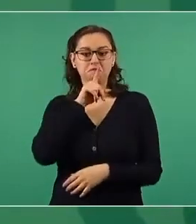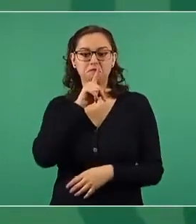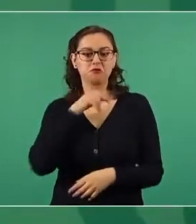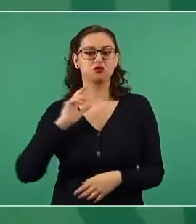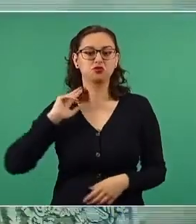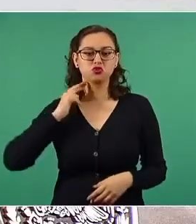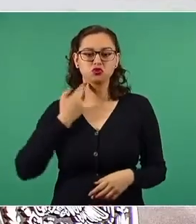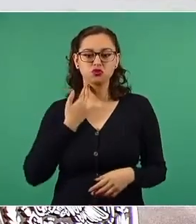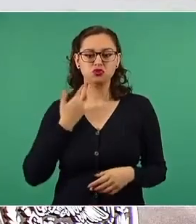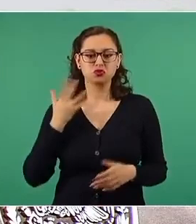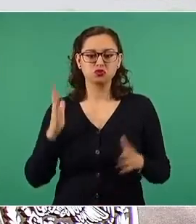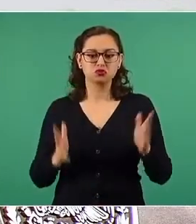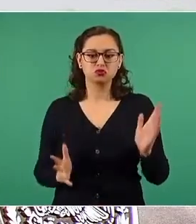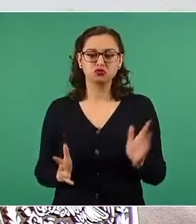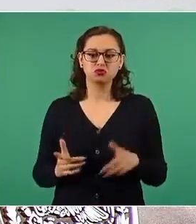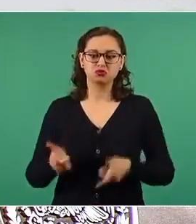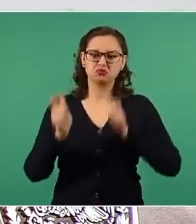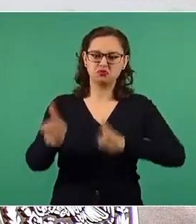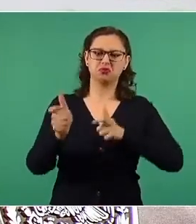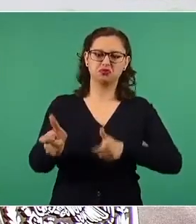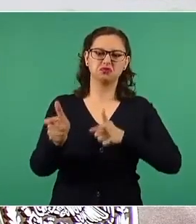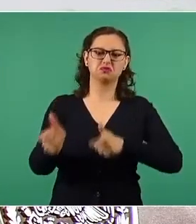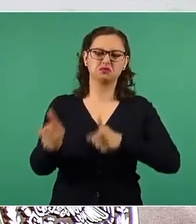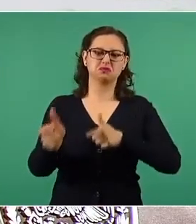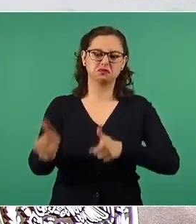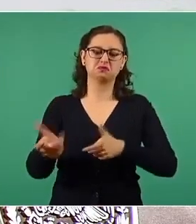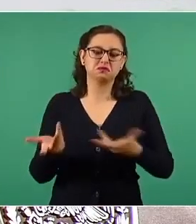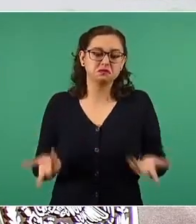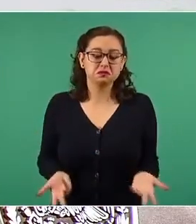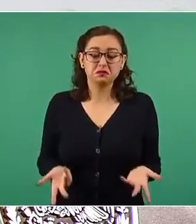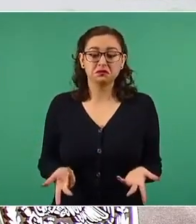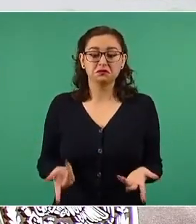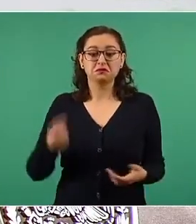y hay que responder a los balazos con balazos.